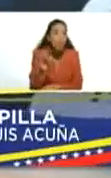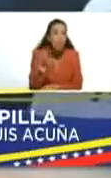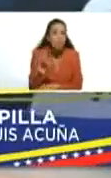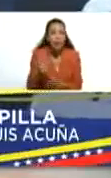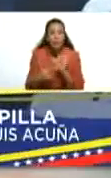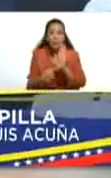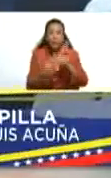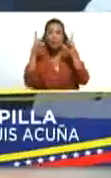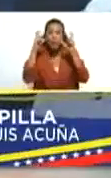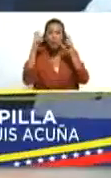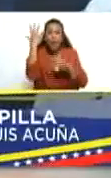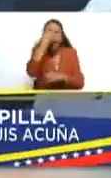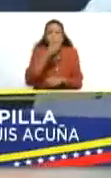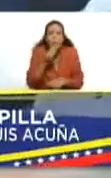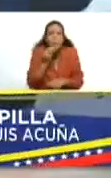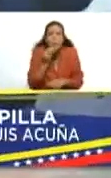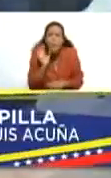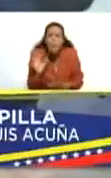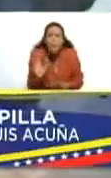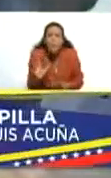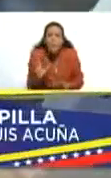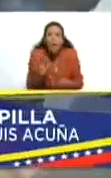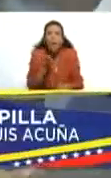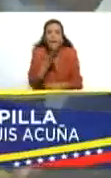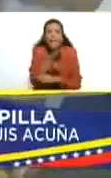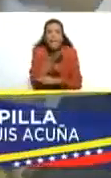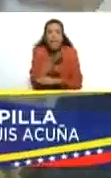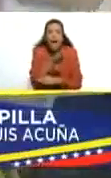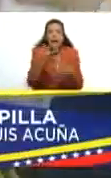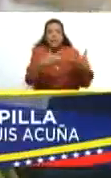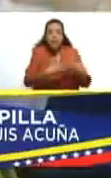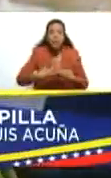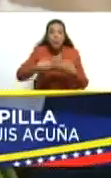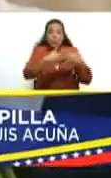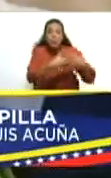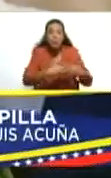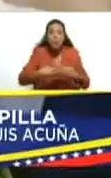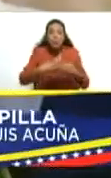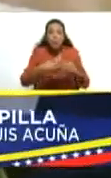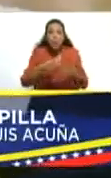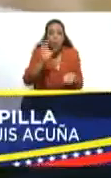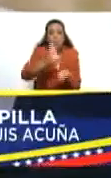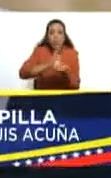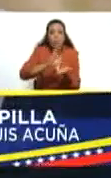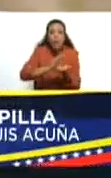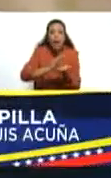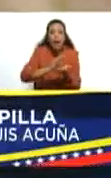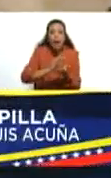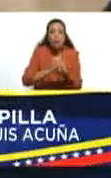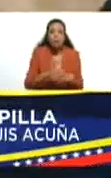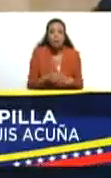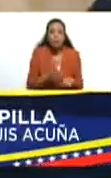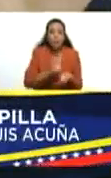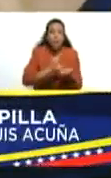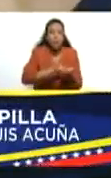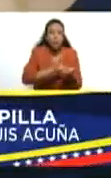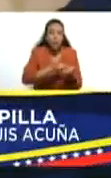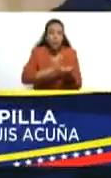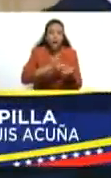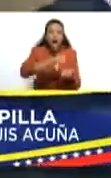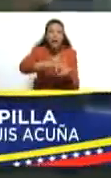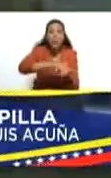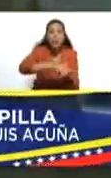pues. Nos tocó ir juntos a Boston, a Massachusetts, varias veces a Nueva